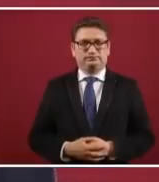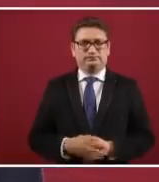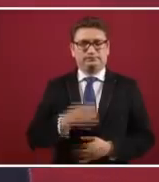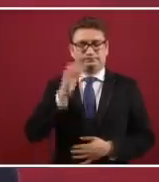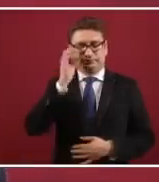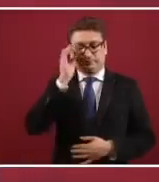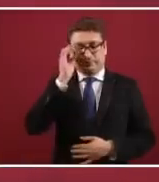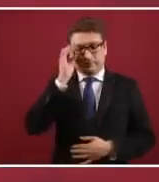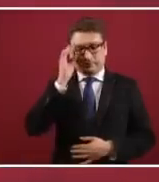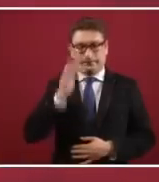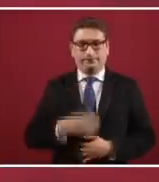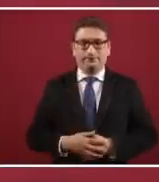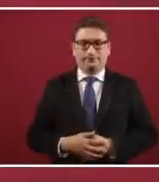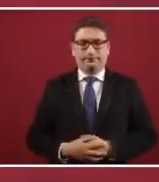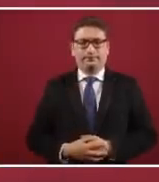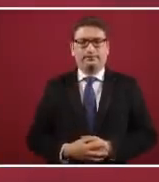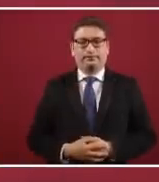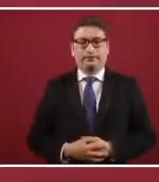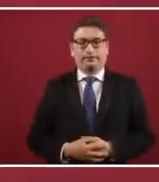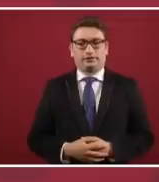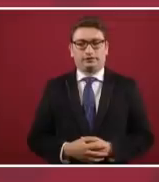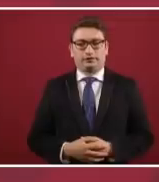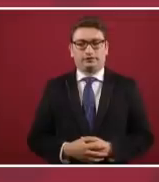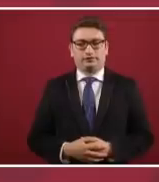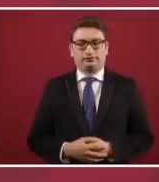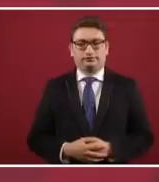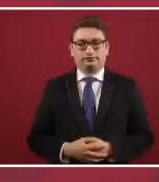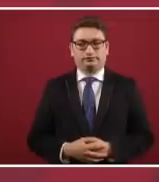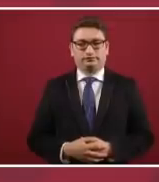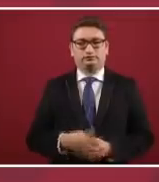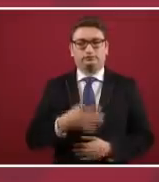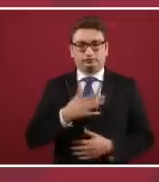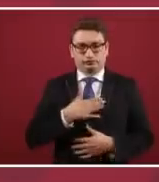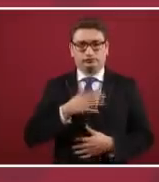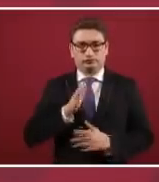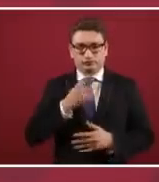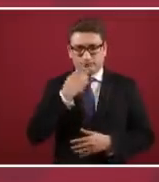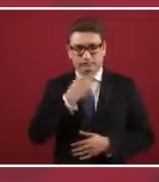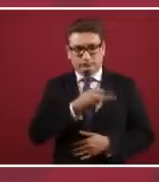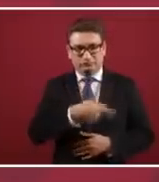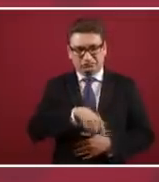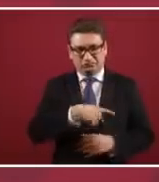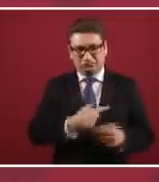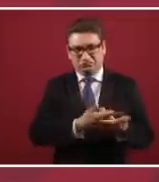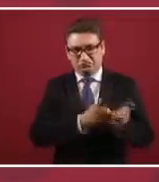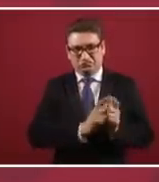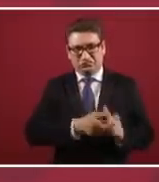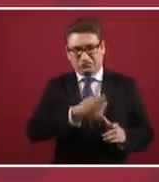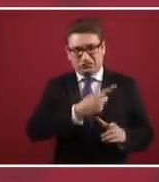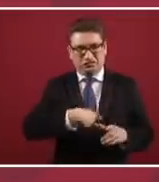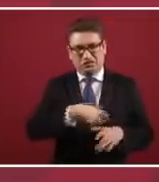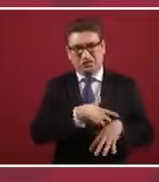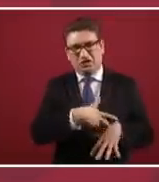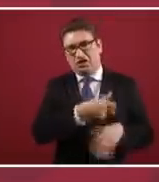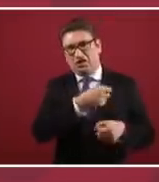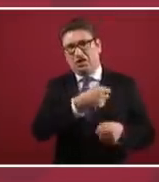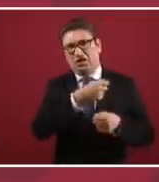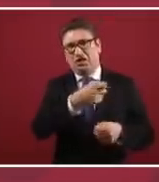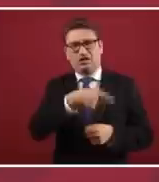Es, ya lo dije, una variable del conservadurismo. O sea, no son radicales